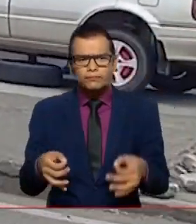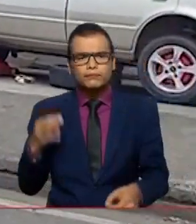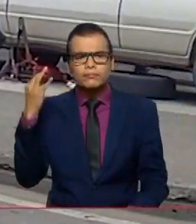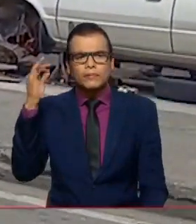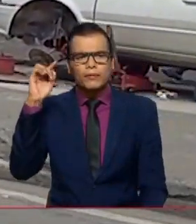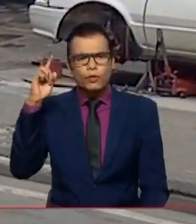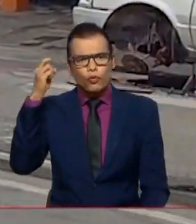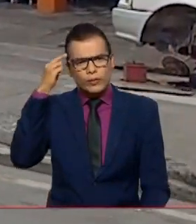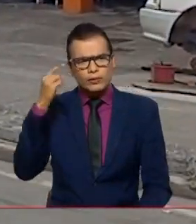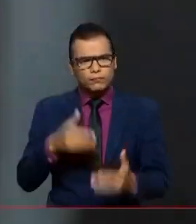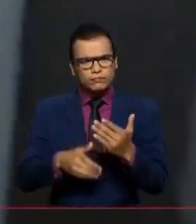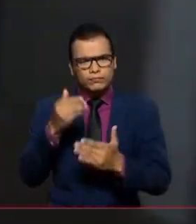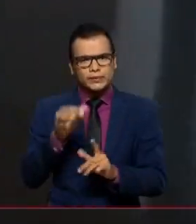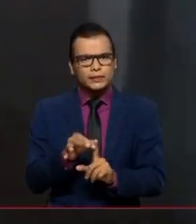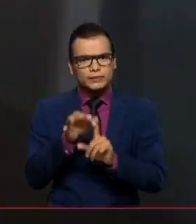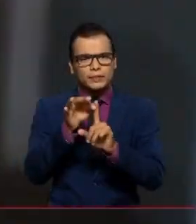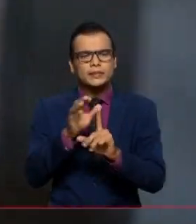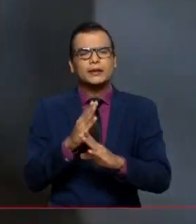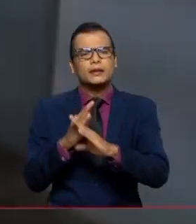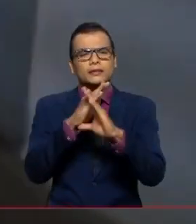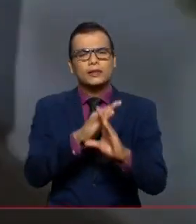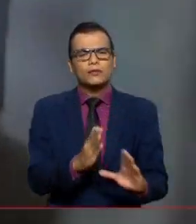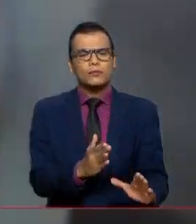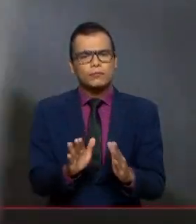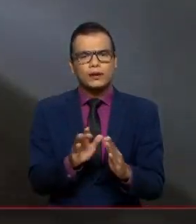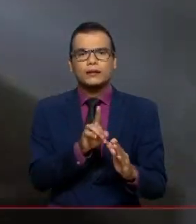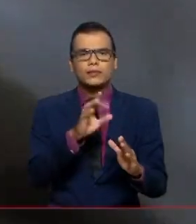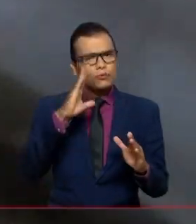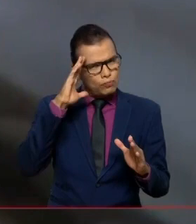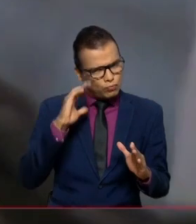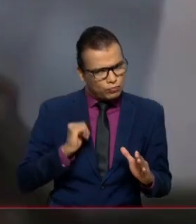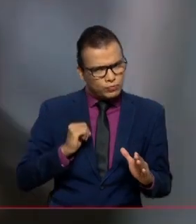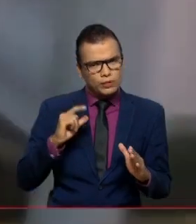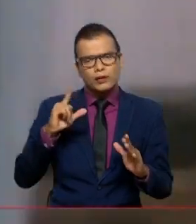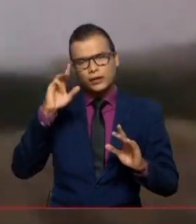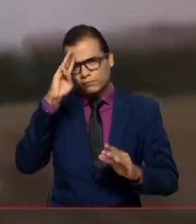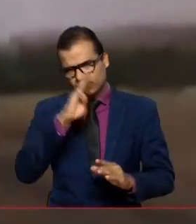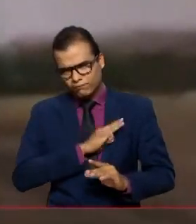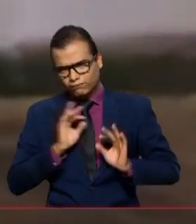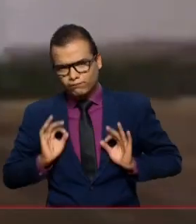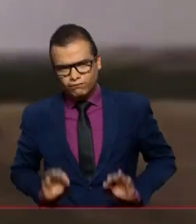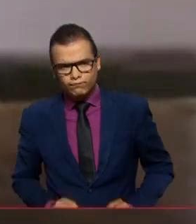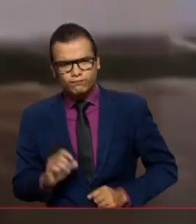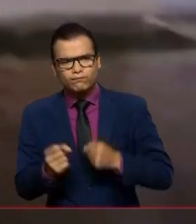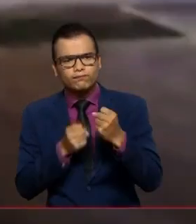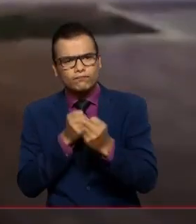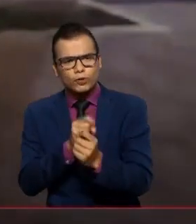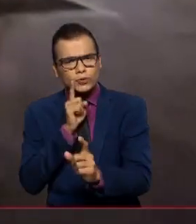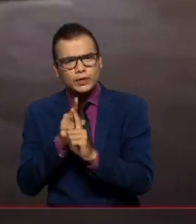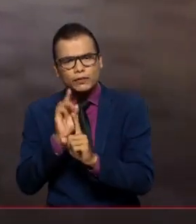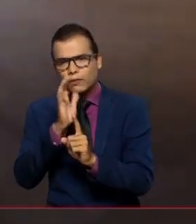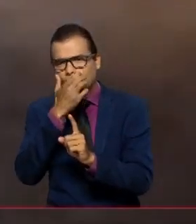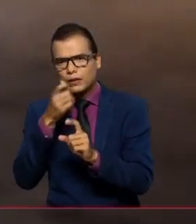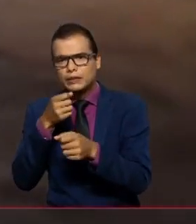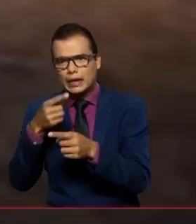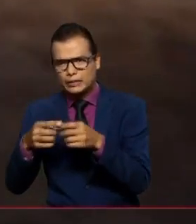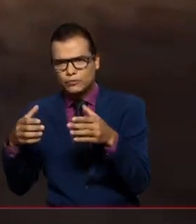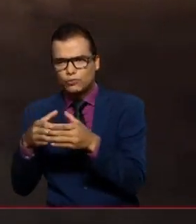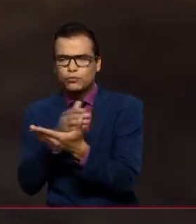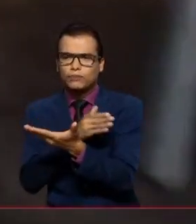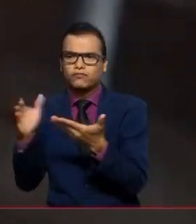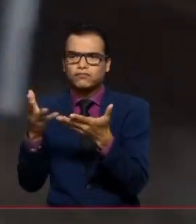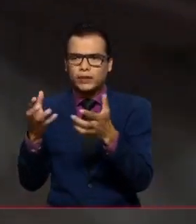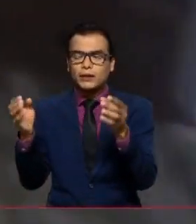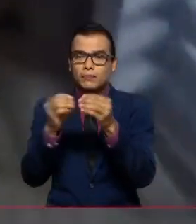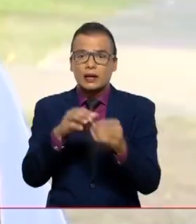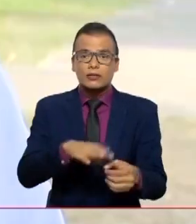ya comenzó un plan de seguridad con apoyo del ejército y la policía, que no solo trata de erradicar las disidencias desde la parte alta, también disminuir la inseguridad